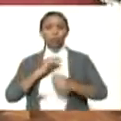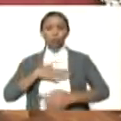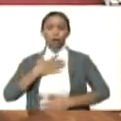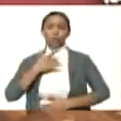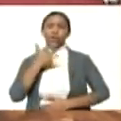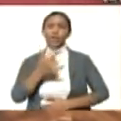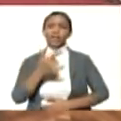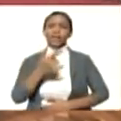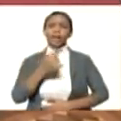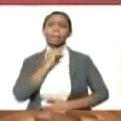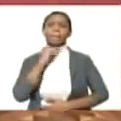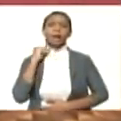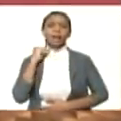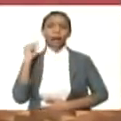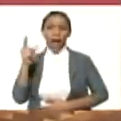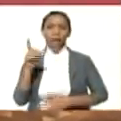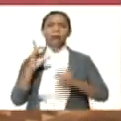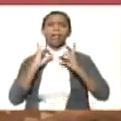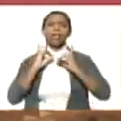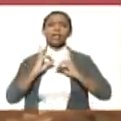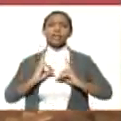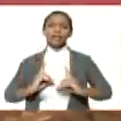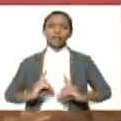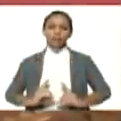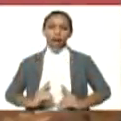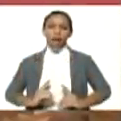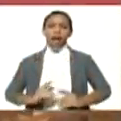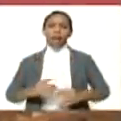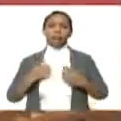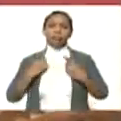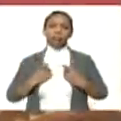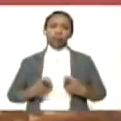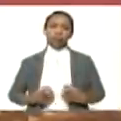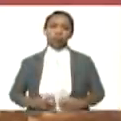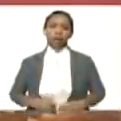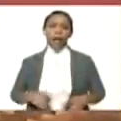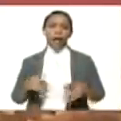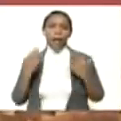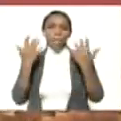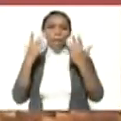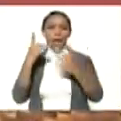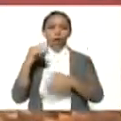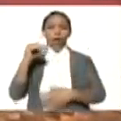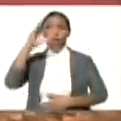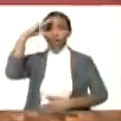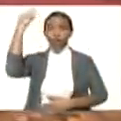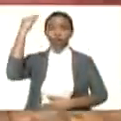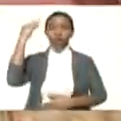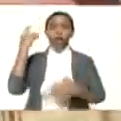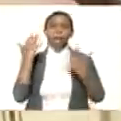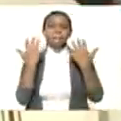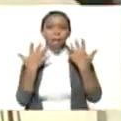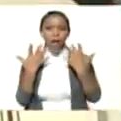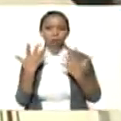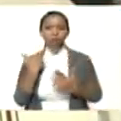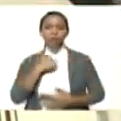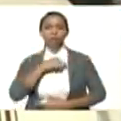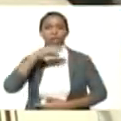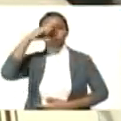Numa, que va a descansar en paz, en manos de nuestro Señor, en manos de nuestro